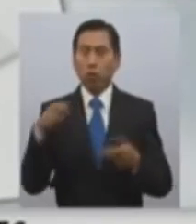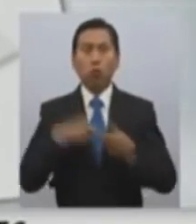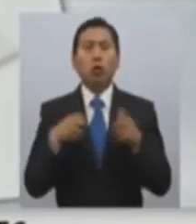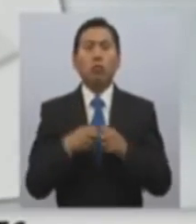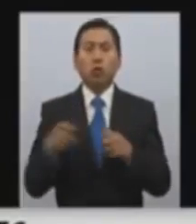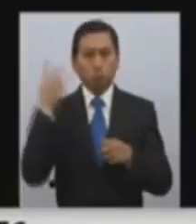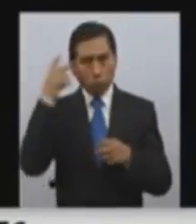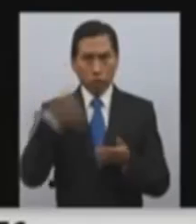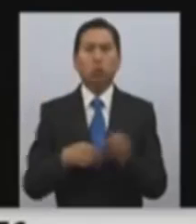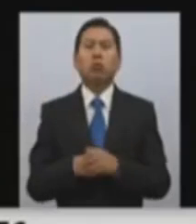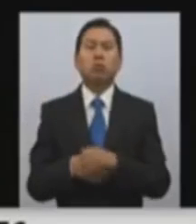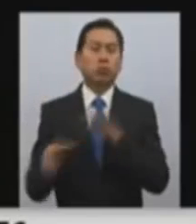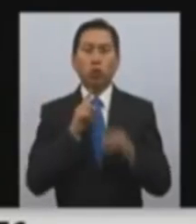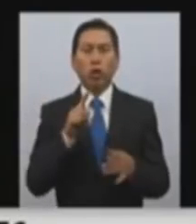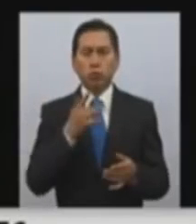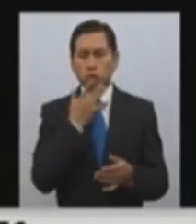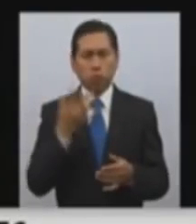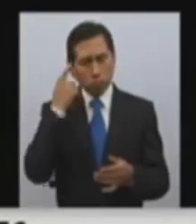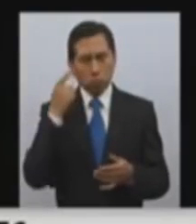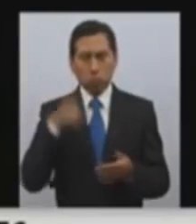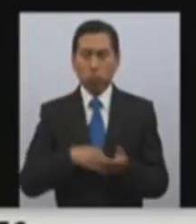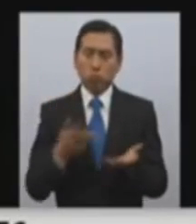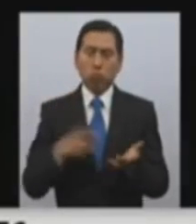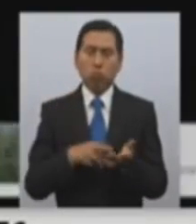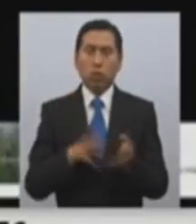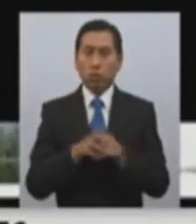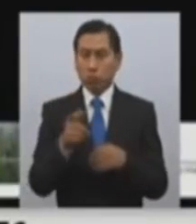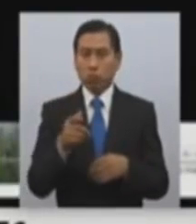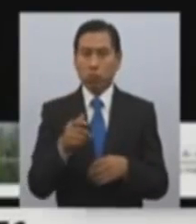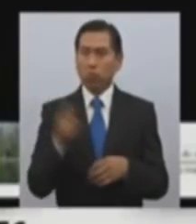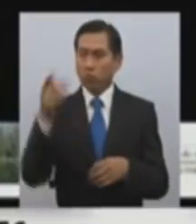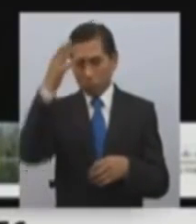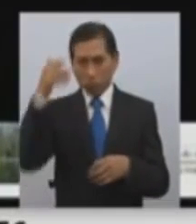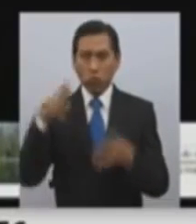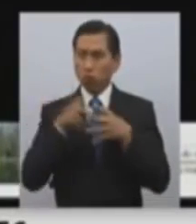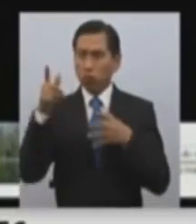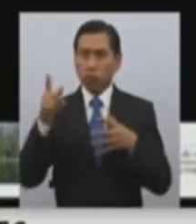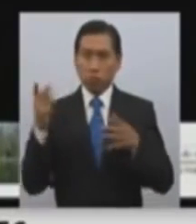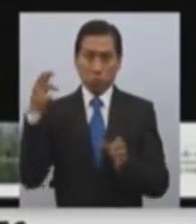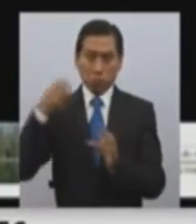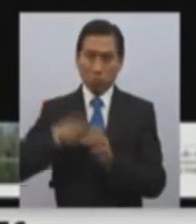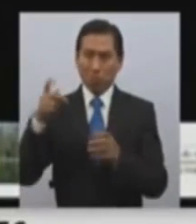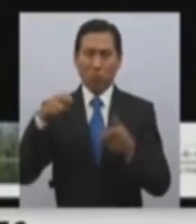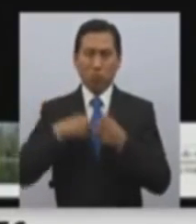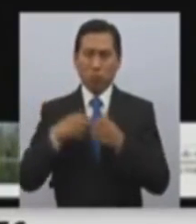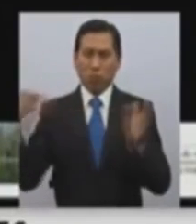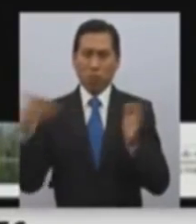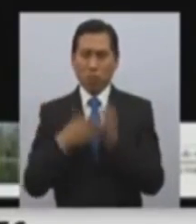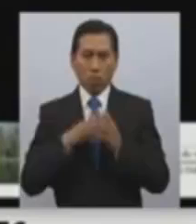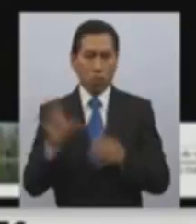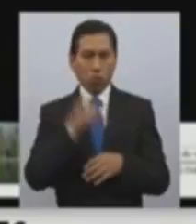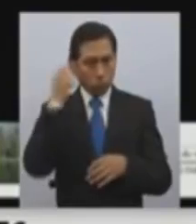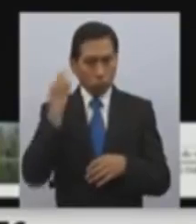problema político. No es casualidad, desde luego, que desde la llegada de Donald Trump se hayan agudizado los ataques a los